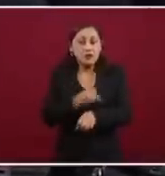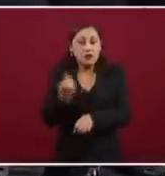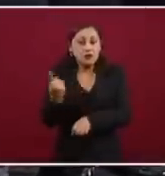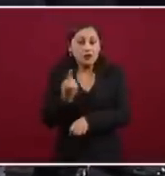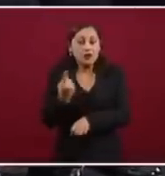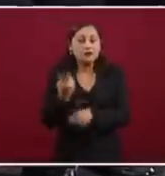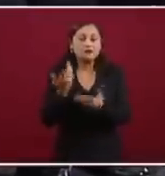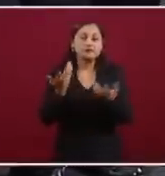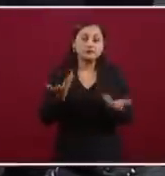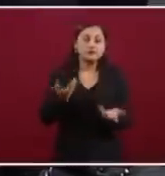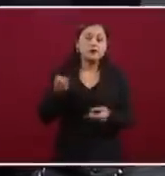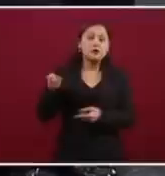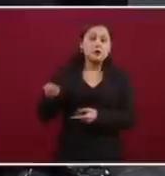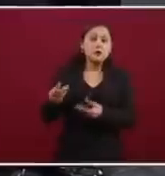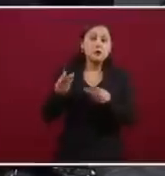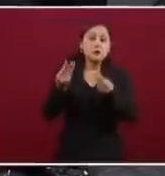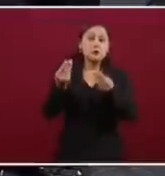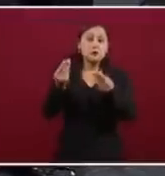tiene más latinos,